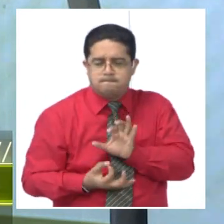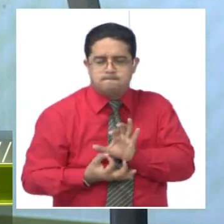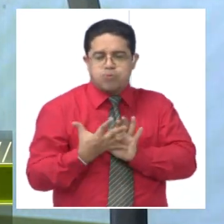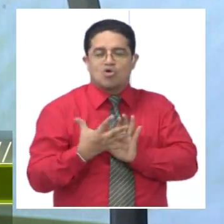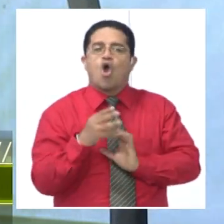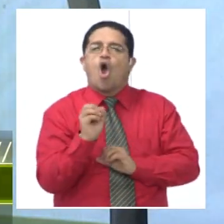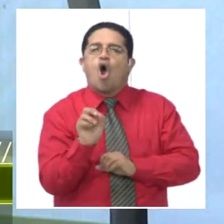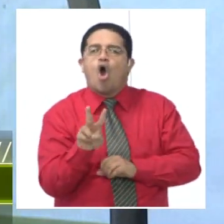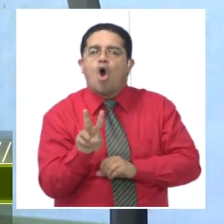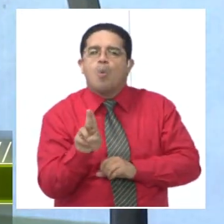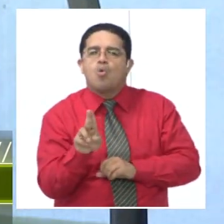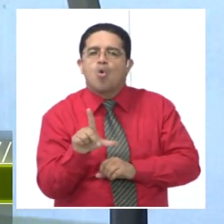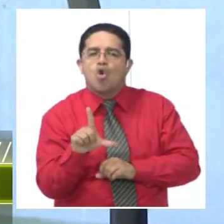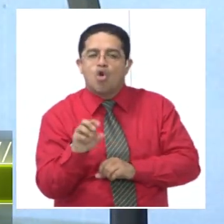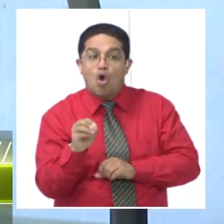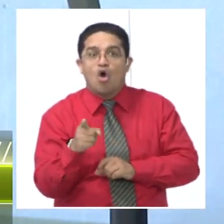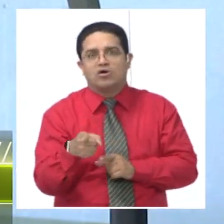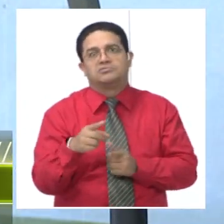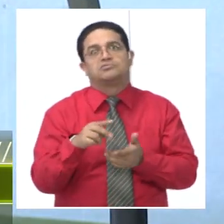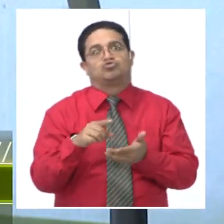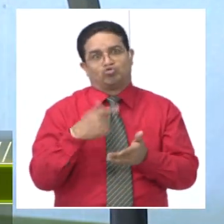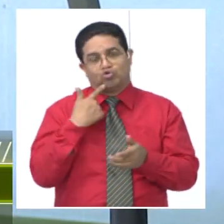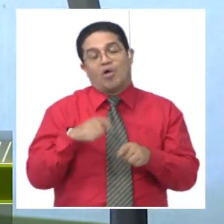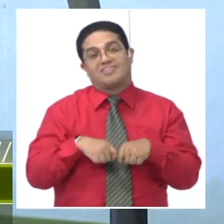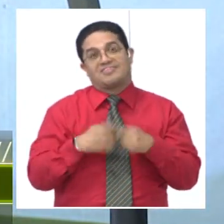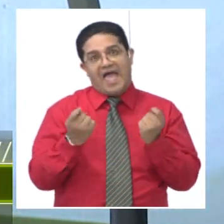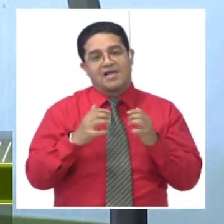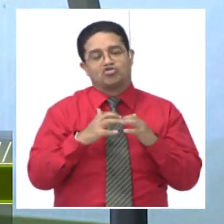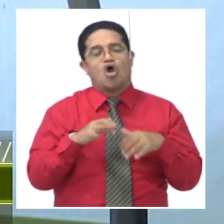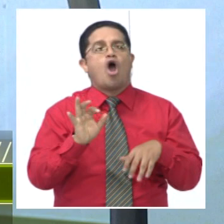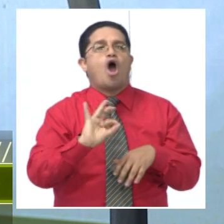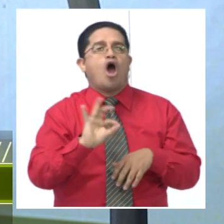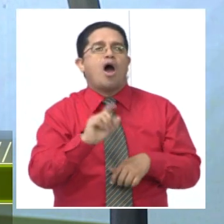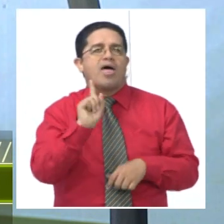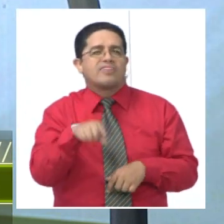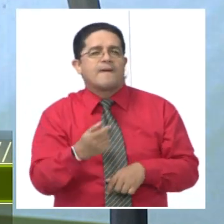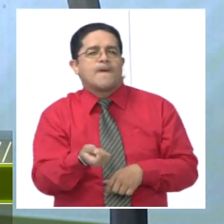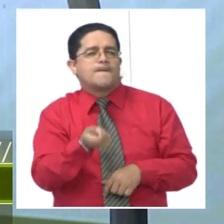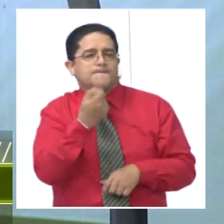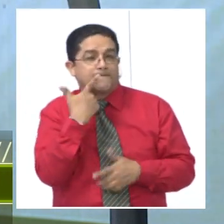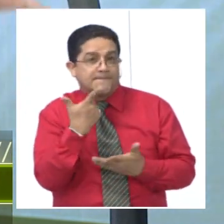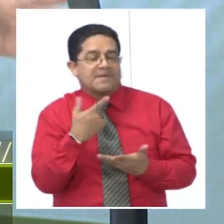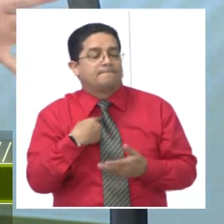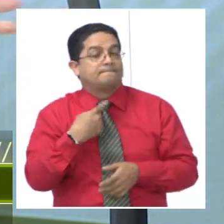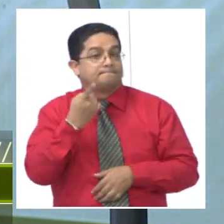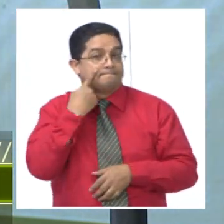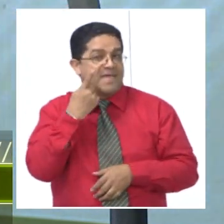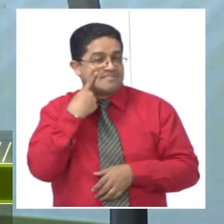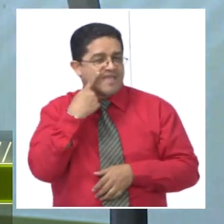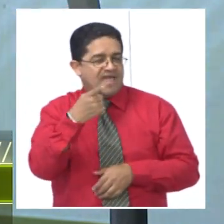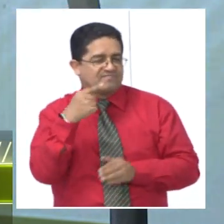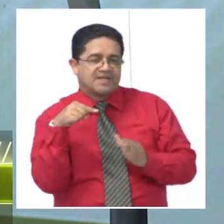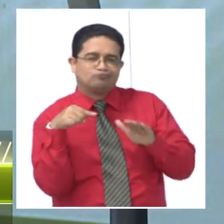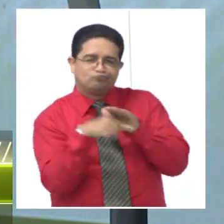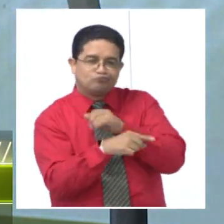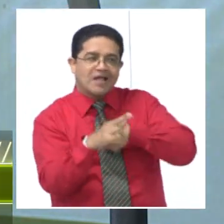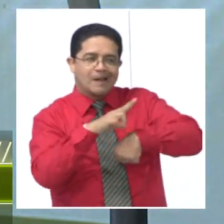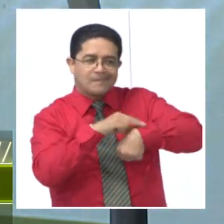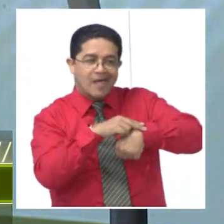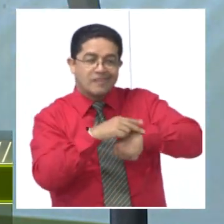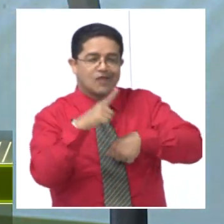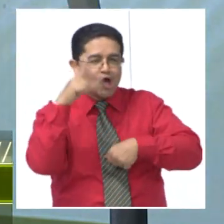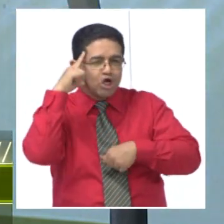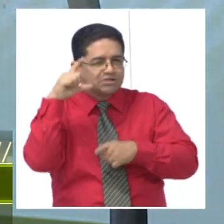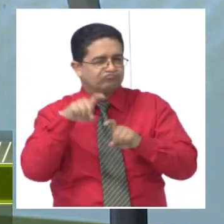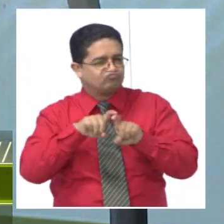voy a afectar ese microbioma. Si debo tomar antibióticos por otras causas, pues estar pendiente en mi chequeo ginecológico que efectivamente